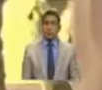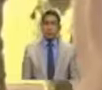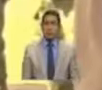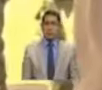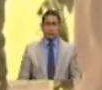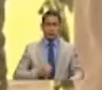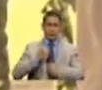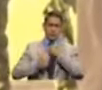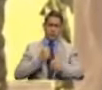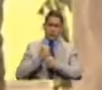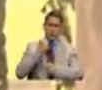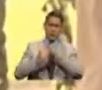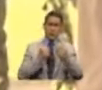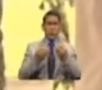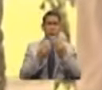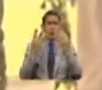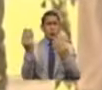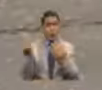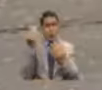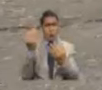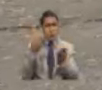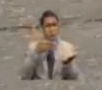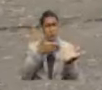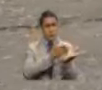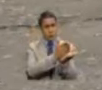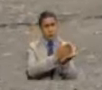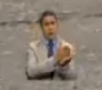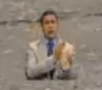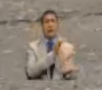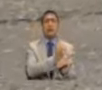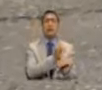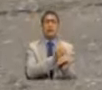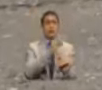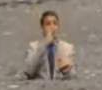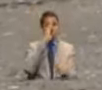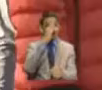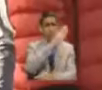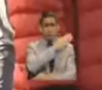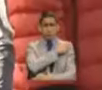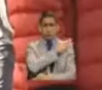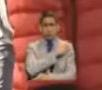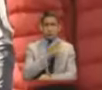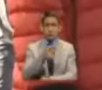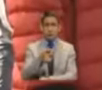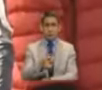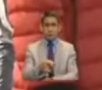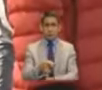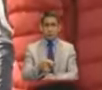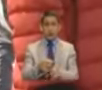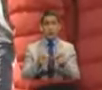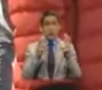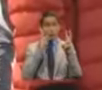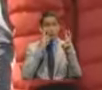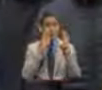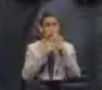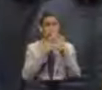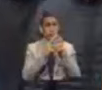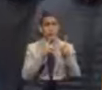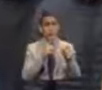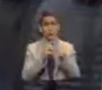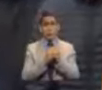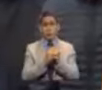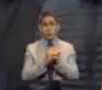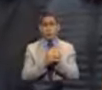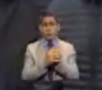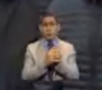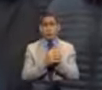Años miles de jóvenes a nivel nacional van a los cuarteles con el sueño de sumarse al servicio cívico militar voluntario, conocido también como conscripción. Una vocación que yo